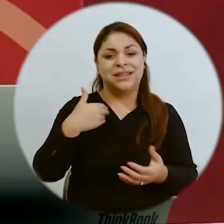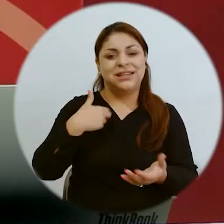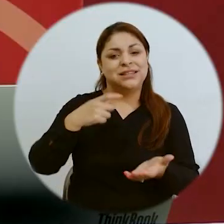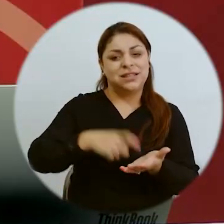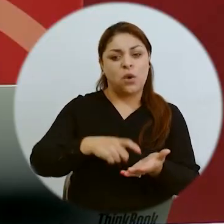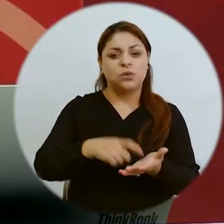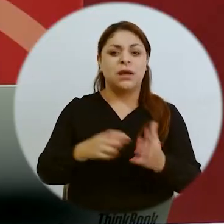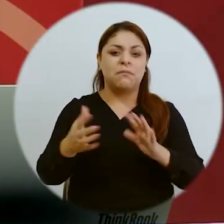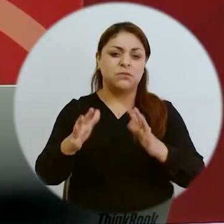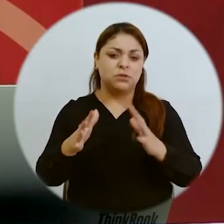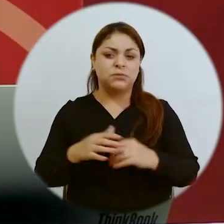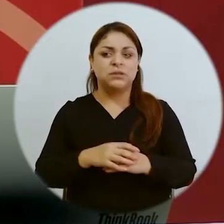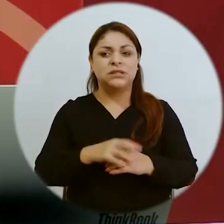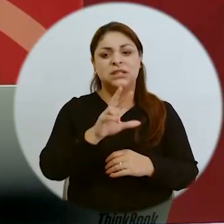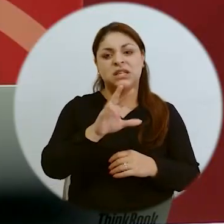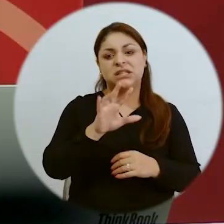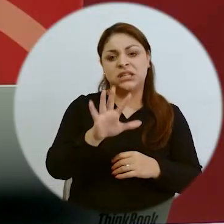Y